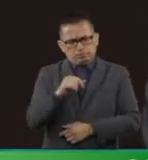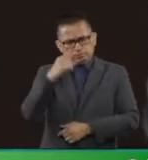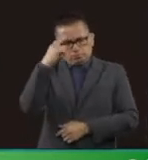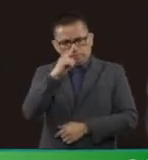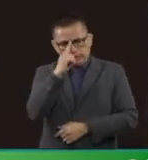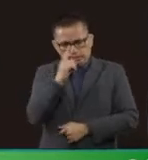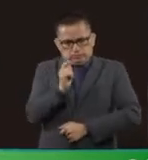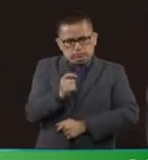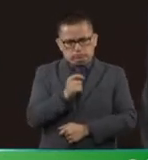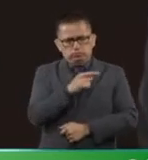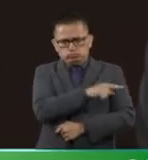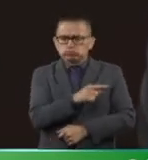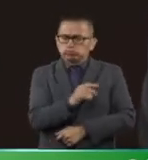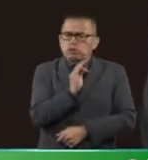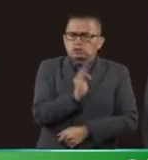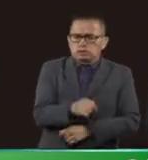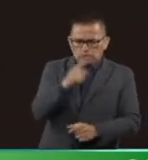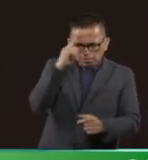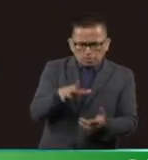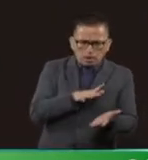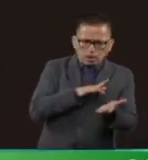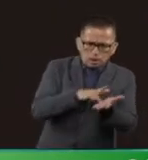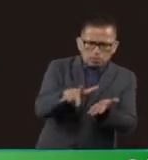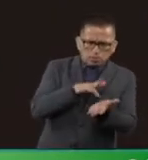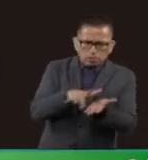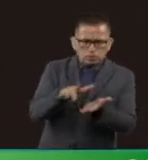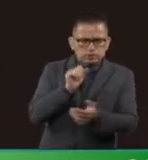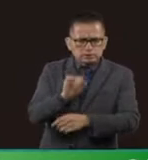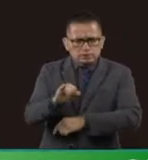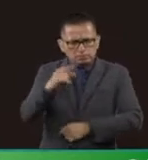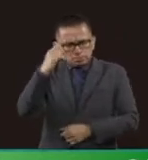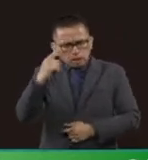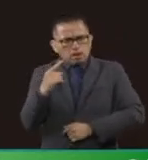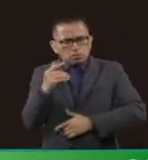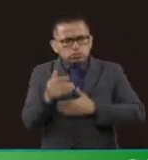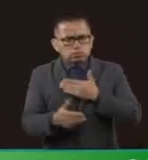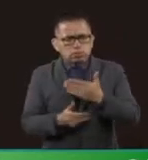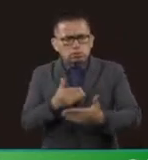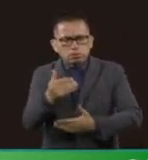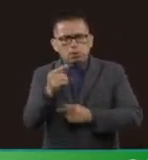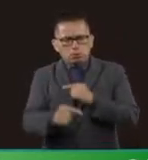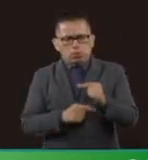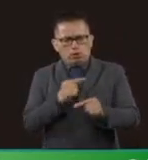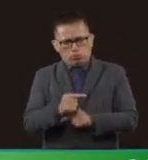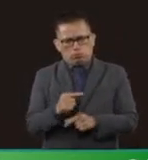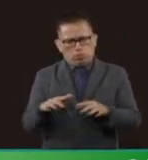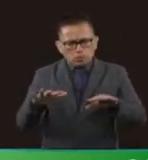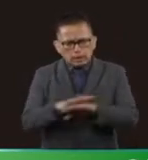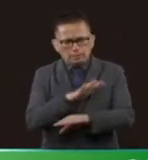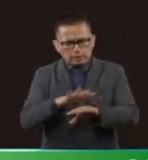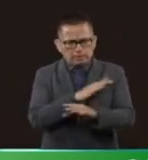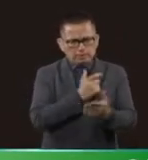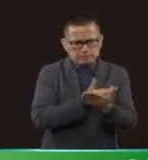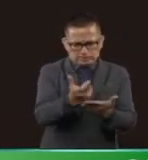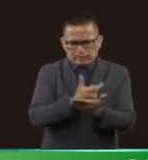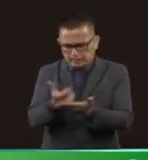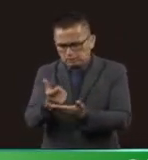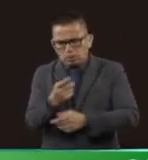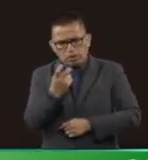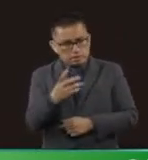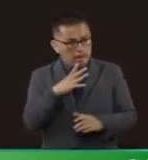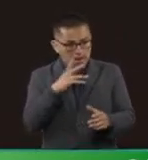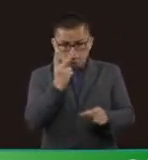apoyar paso a paso la visión de la nueva cultura salarial. Ahí están los videos